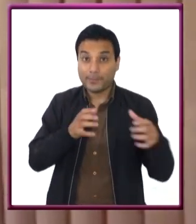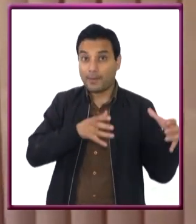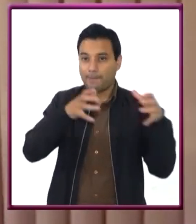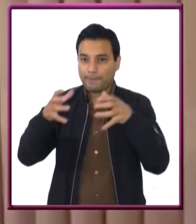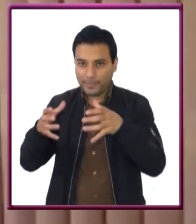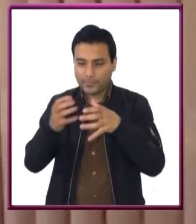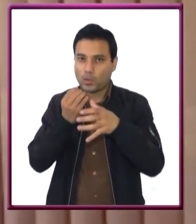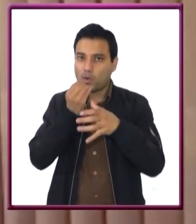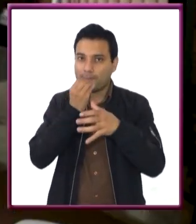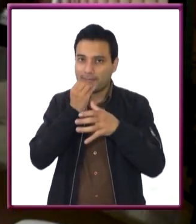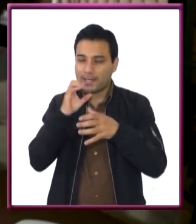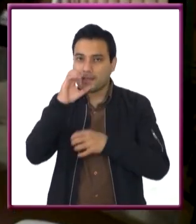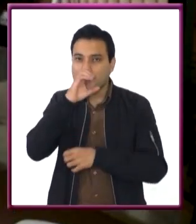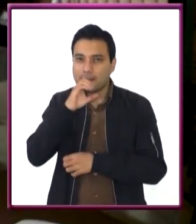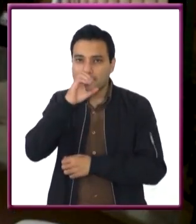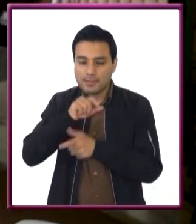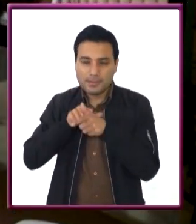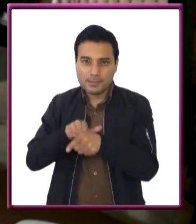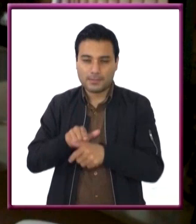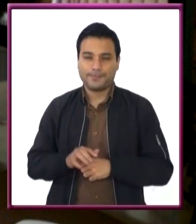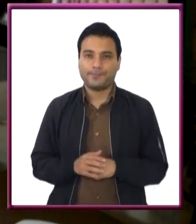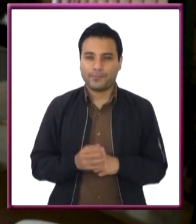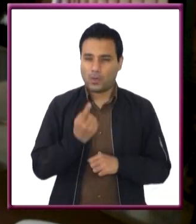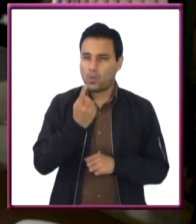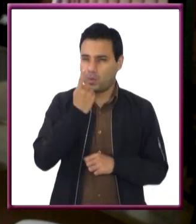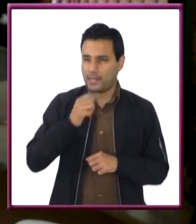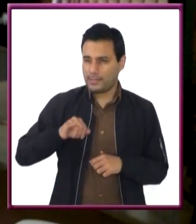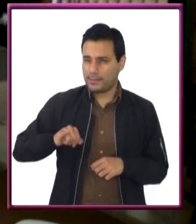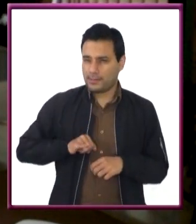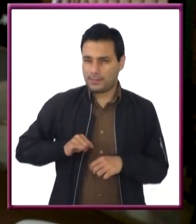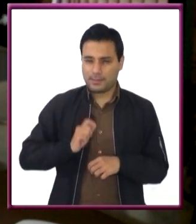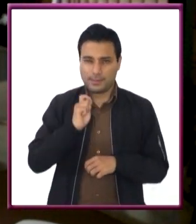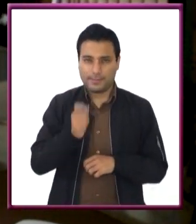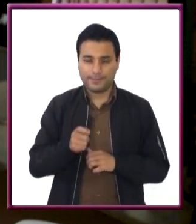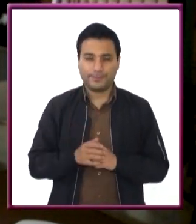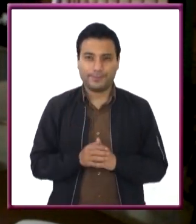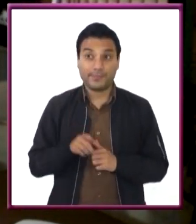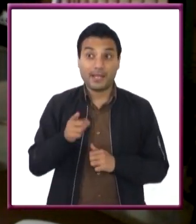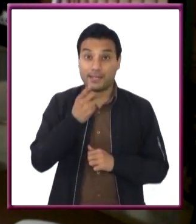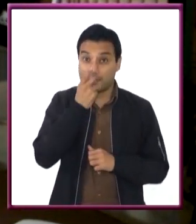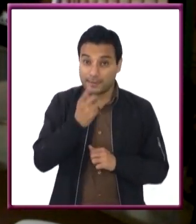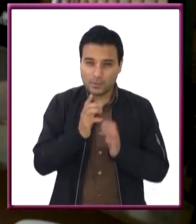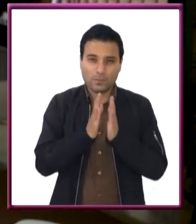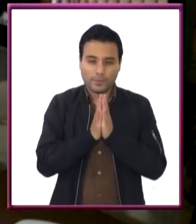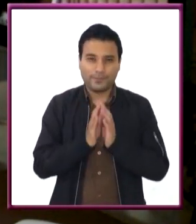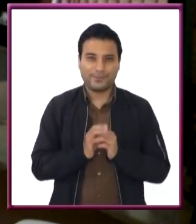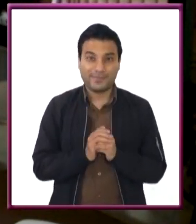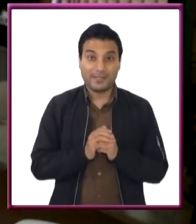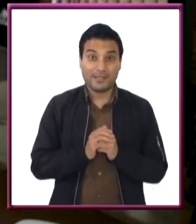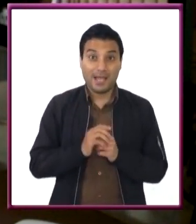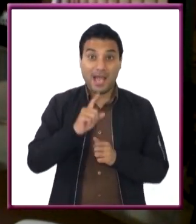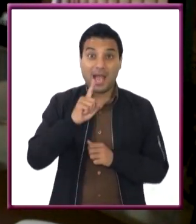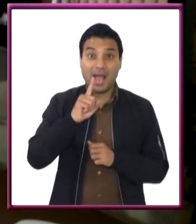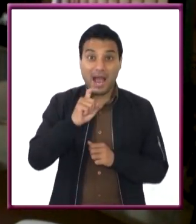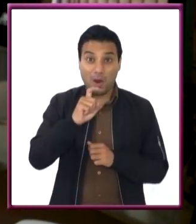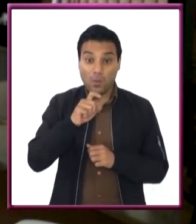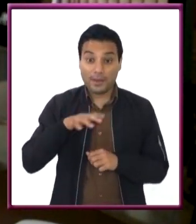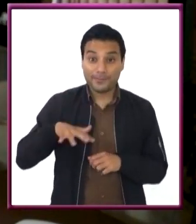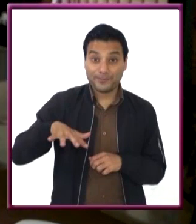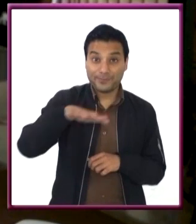Y también, algo que me llamó mucho la atención, es que pidió que no hubiera ranas en el agua que se iba a